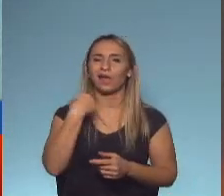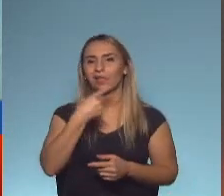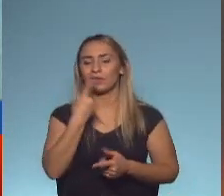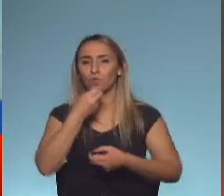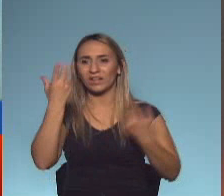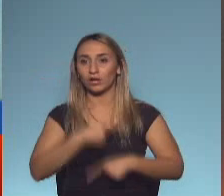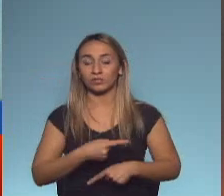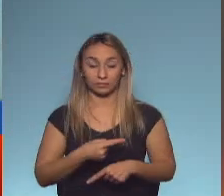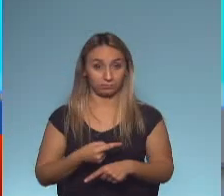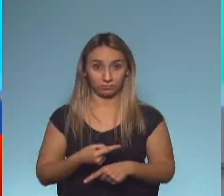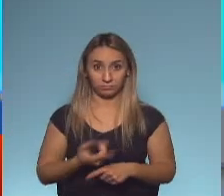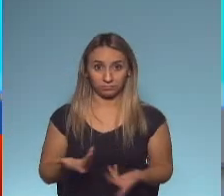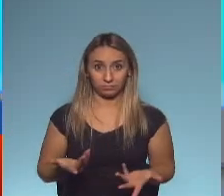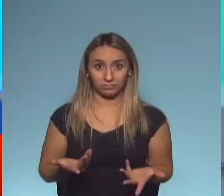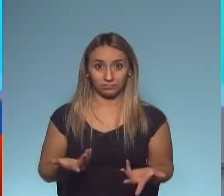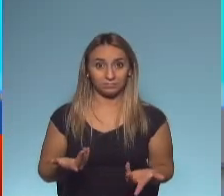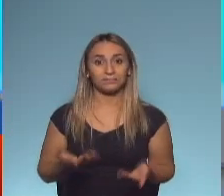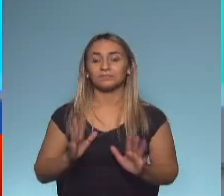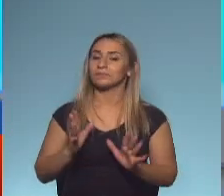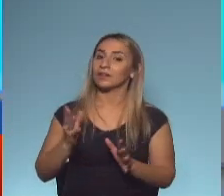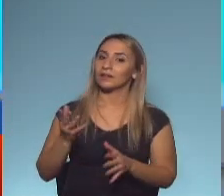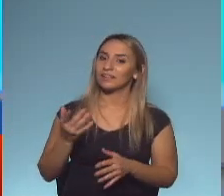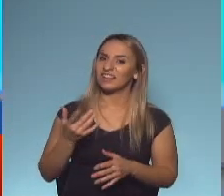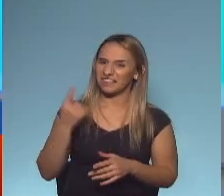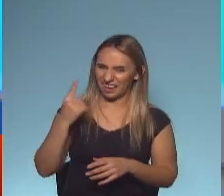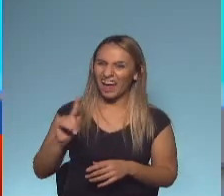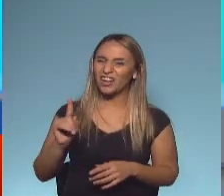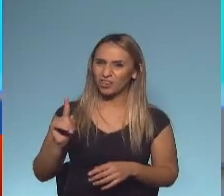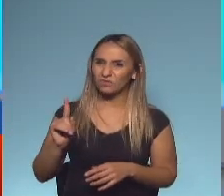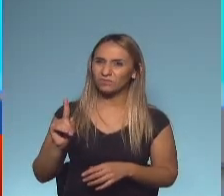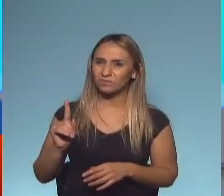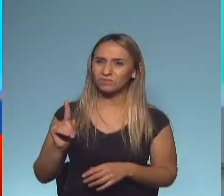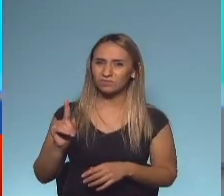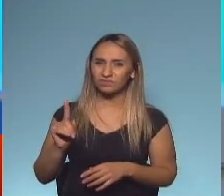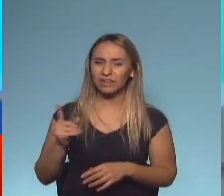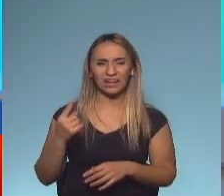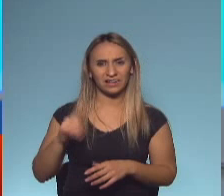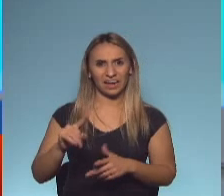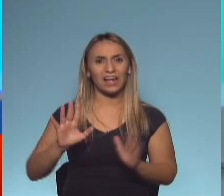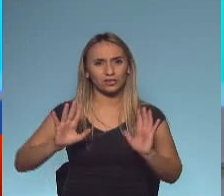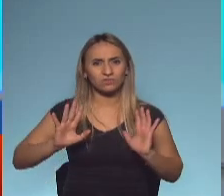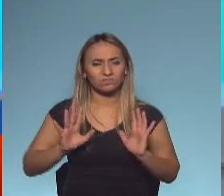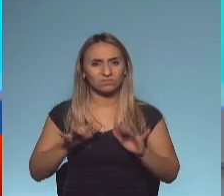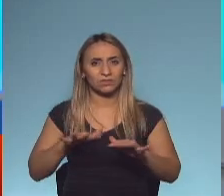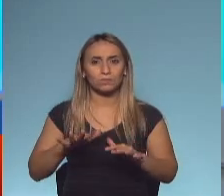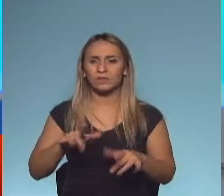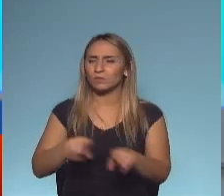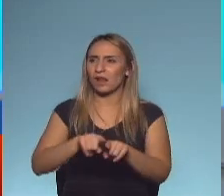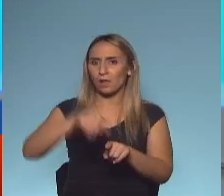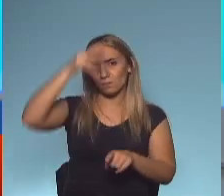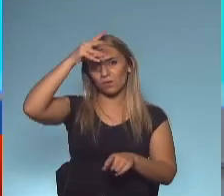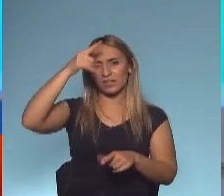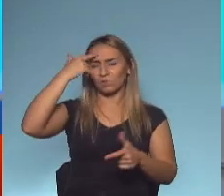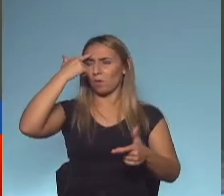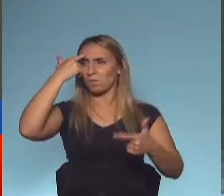dijo Patricia Bullrich ayer. Nicolás, ¿cómo estás? Bien. Raro, ¿no? La situación de Patricia Bullrich, que perdió la brújula.